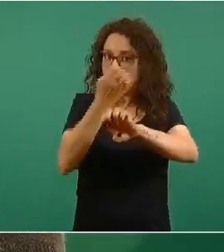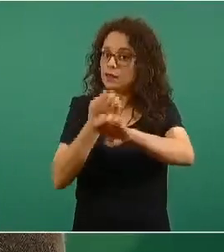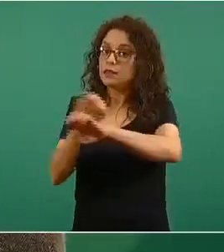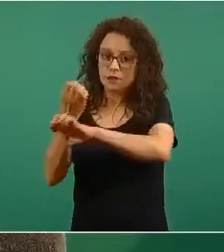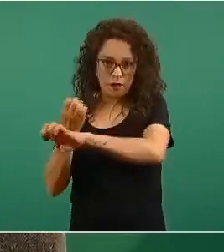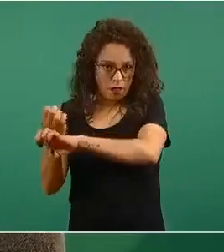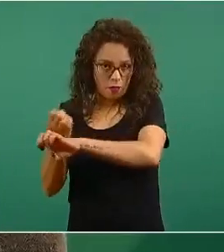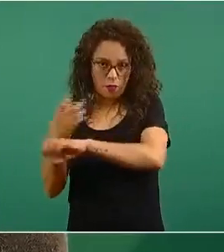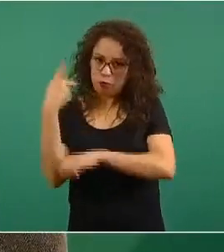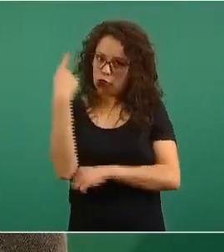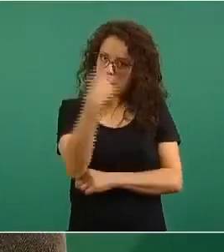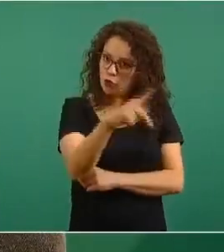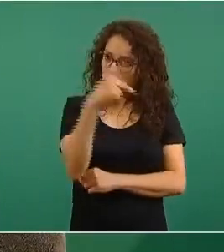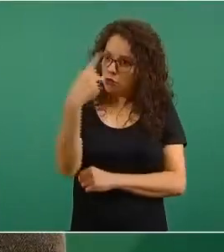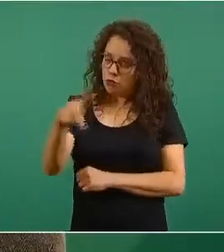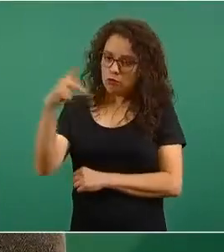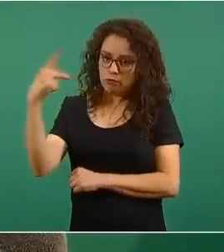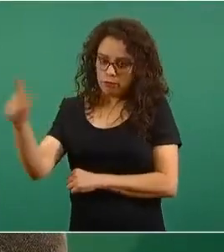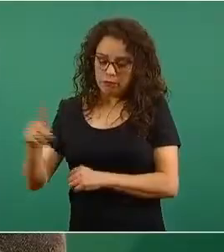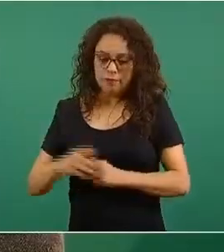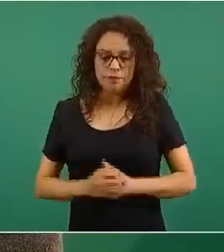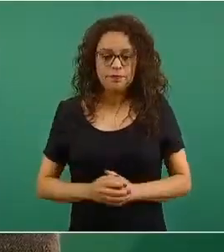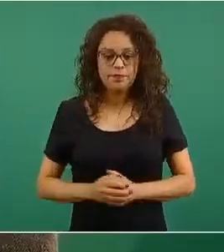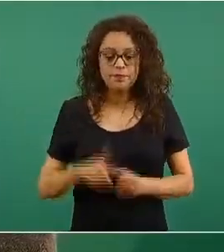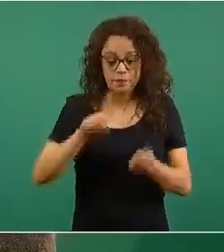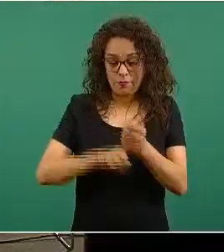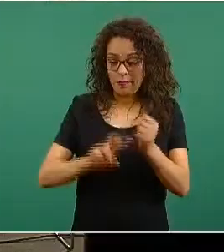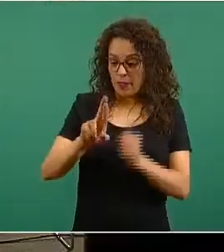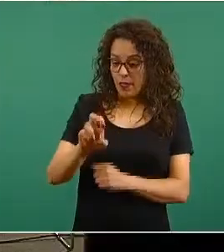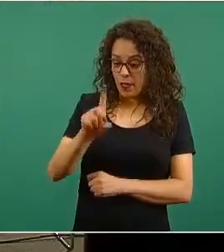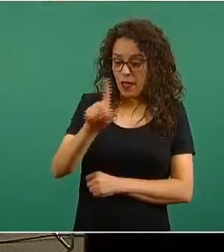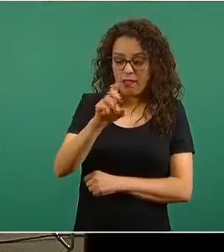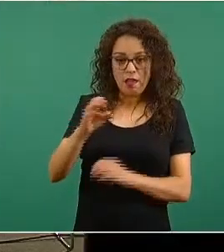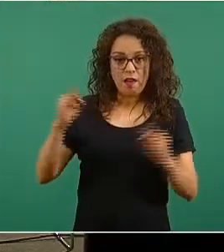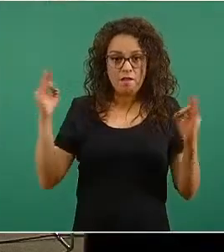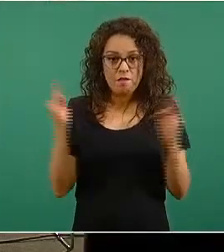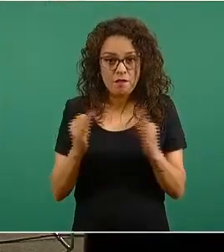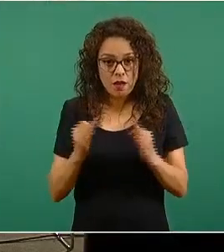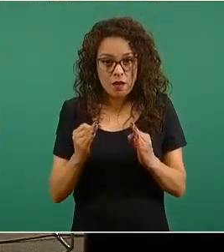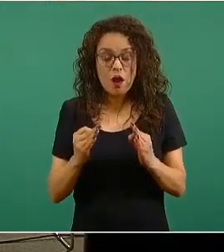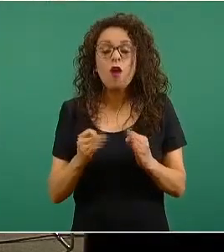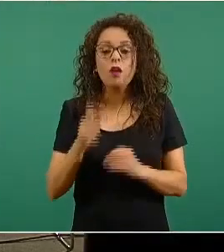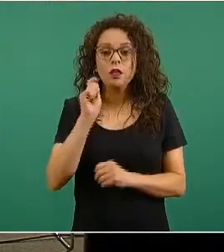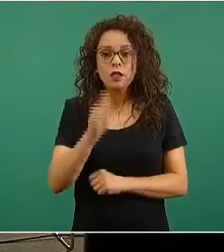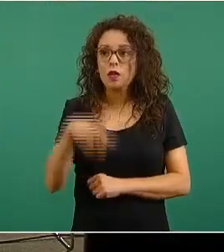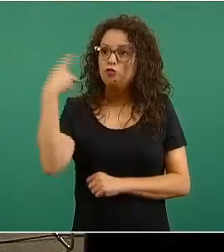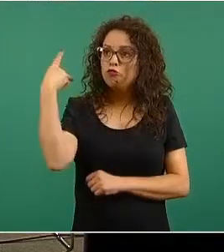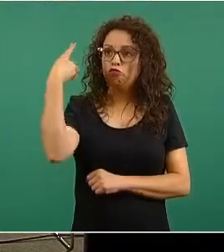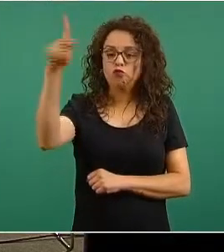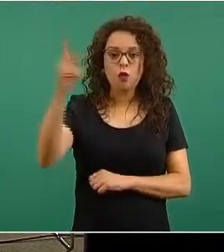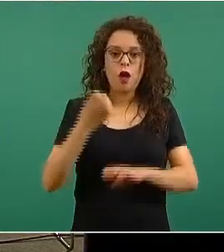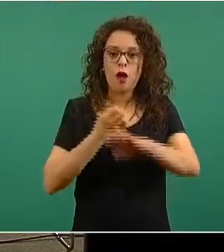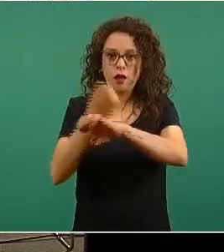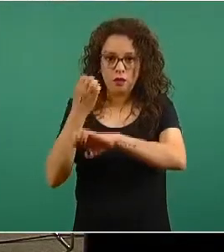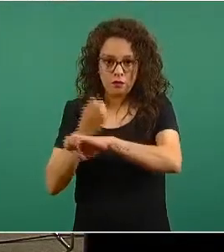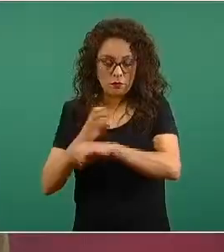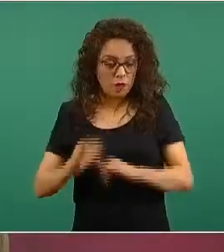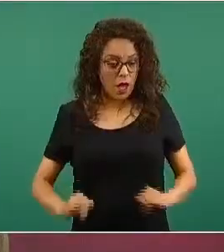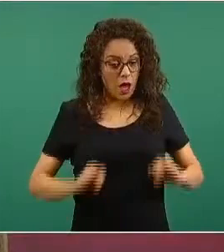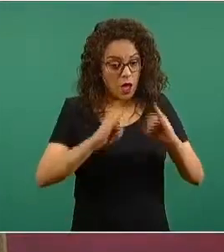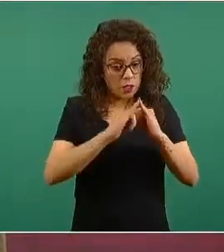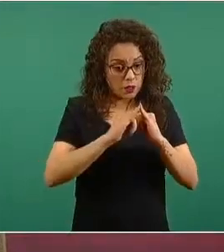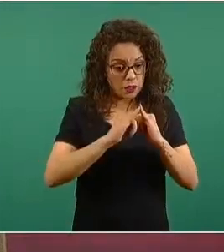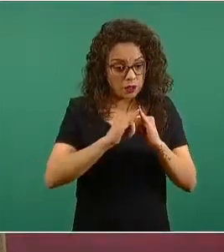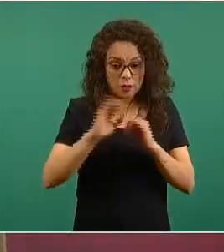Y consecuentemente la red de frío también en su mayoría es de propiedad estatal. De hecho, las instituciones nacionales